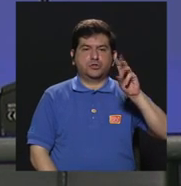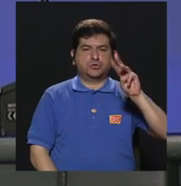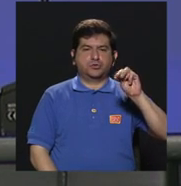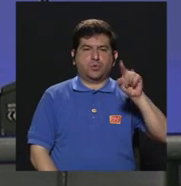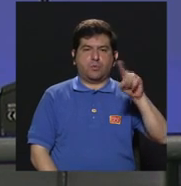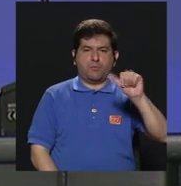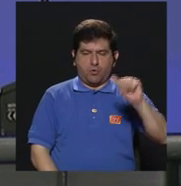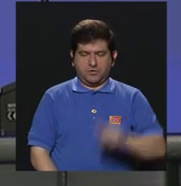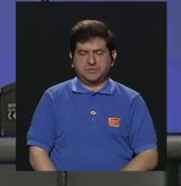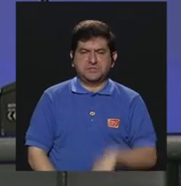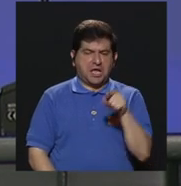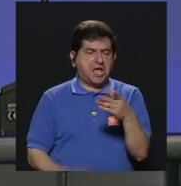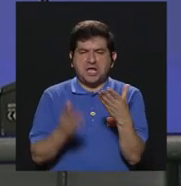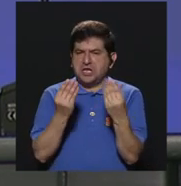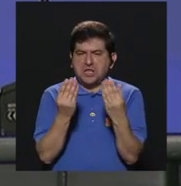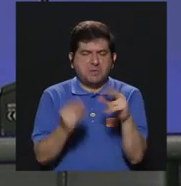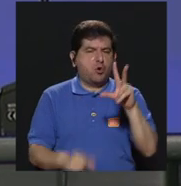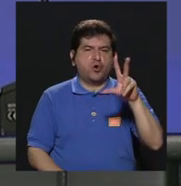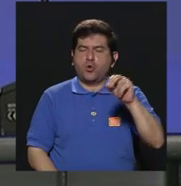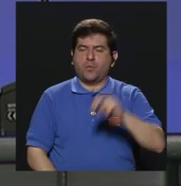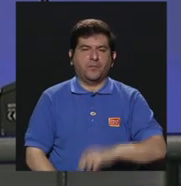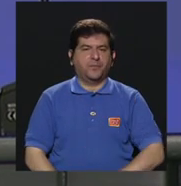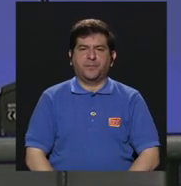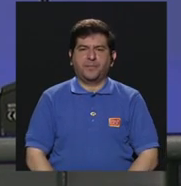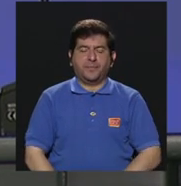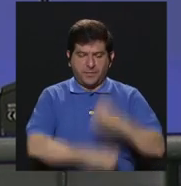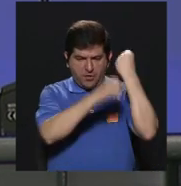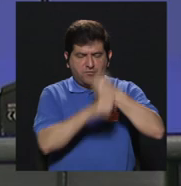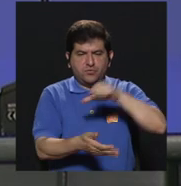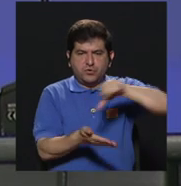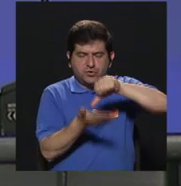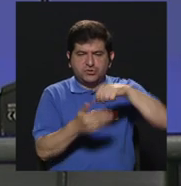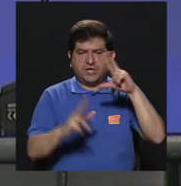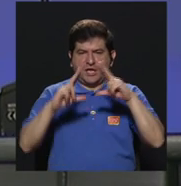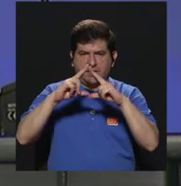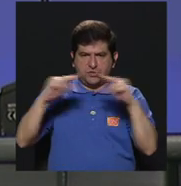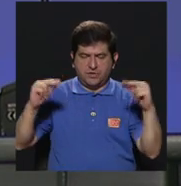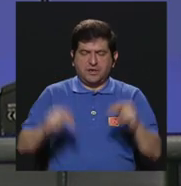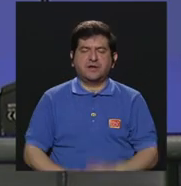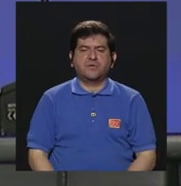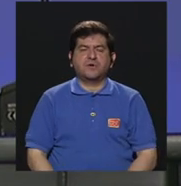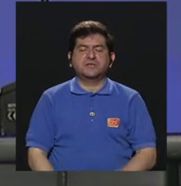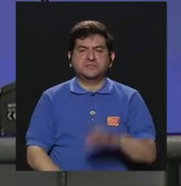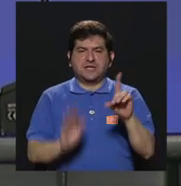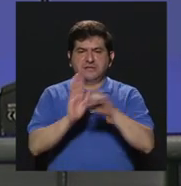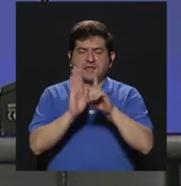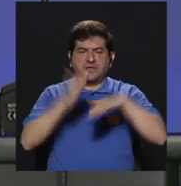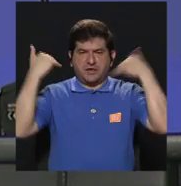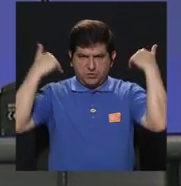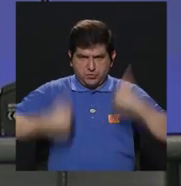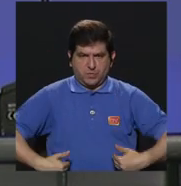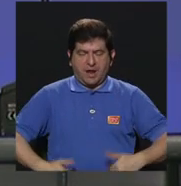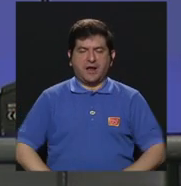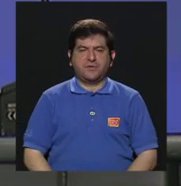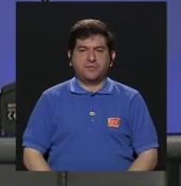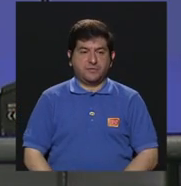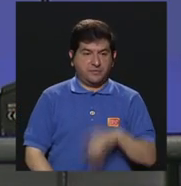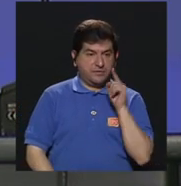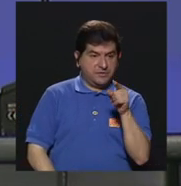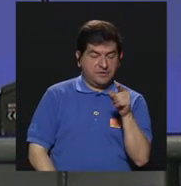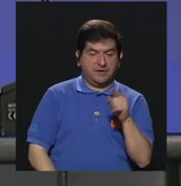y tampoco se acobardó. Fundó el Centro Nicaragüense de Derechos Humanos, CENID, del